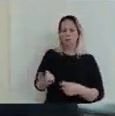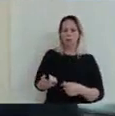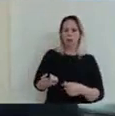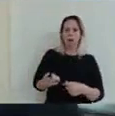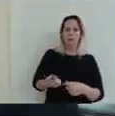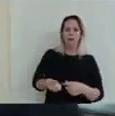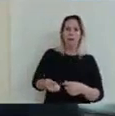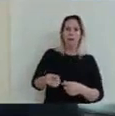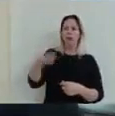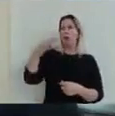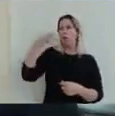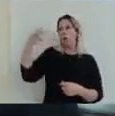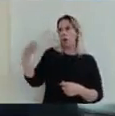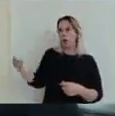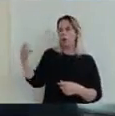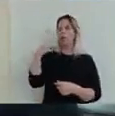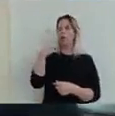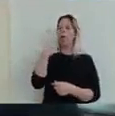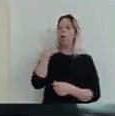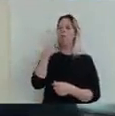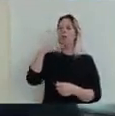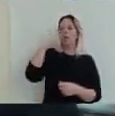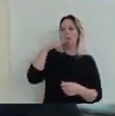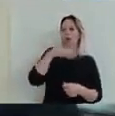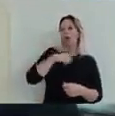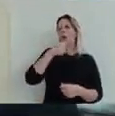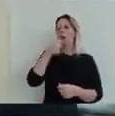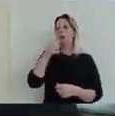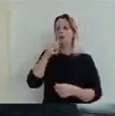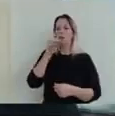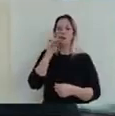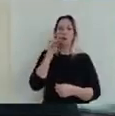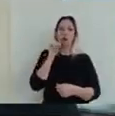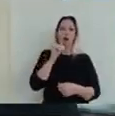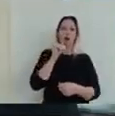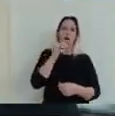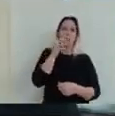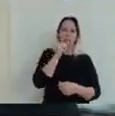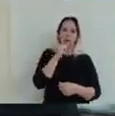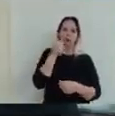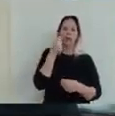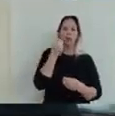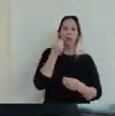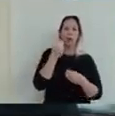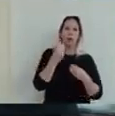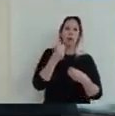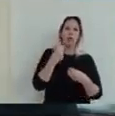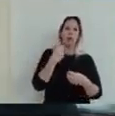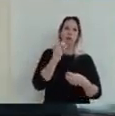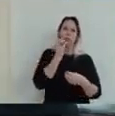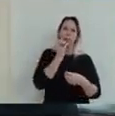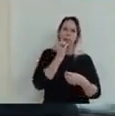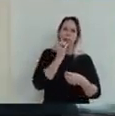de el agua, el olor que tiene, el sabor que tiene? Considero, no es hora de nosotros como